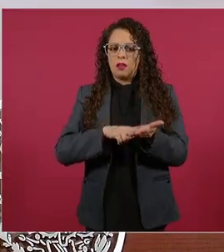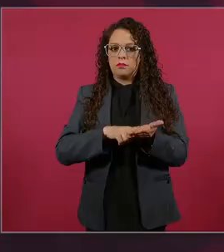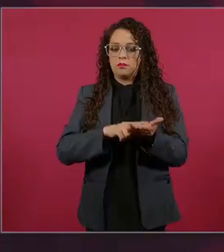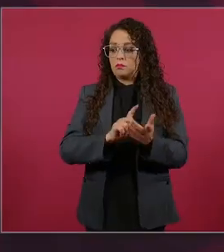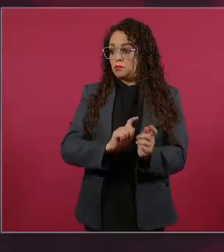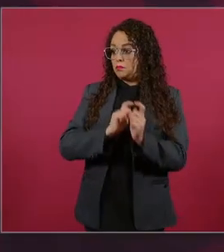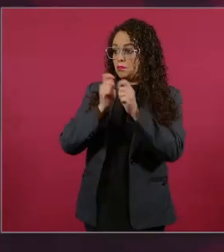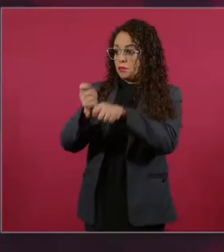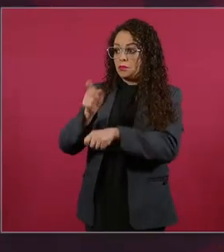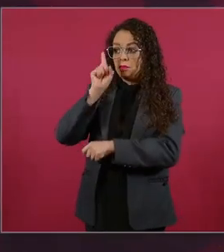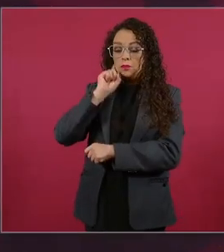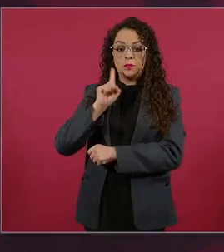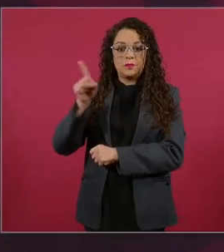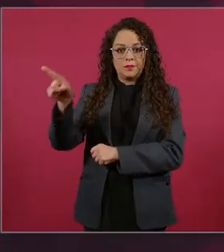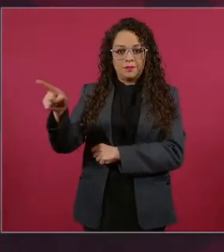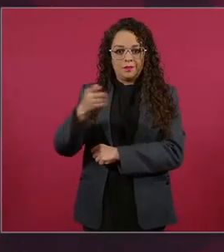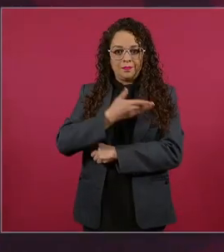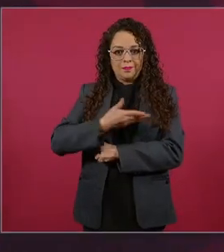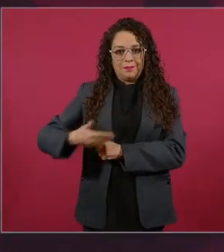sabe muchísimo,